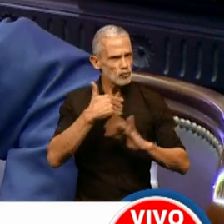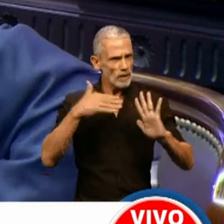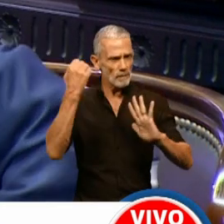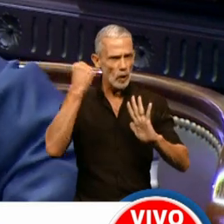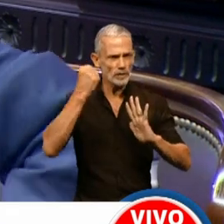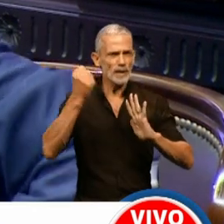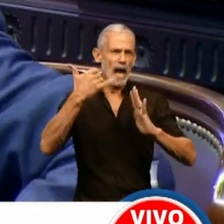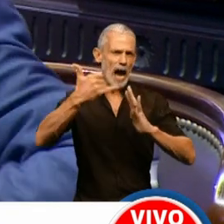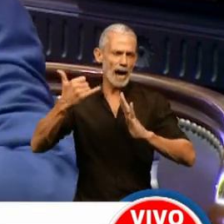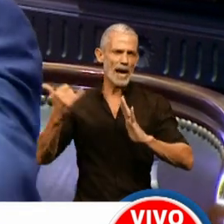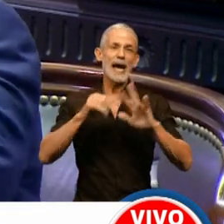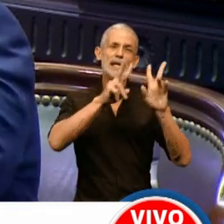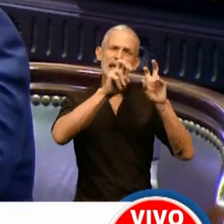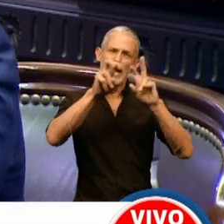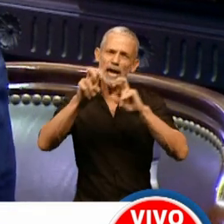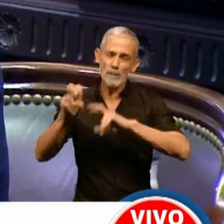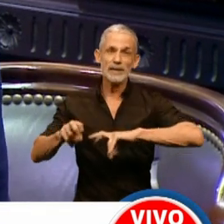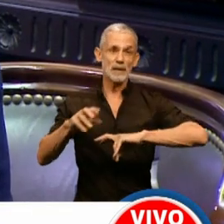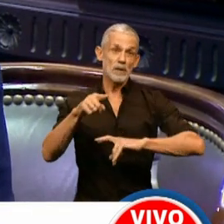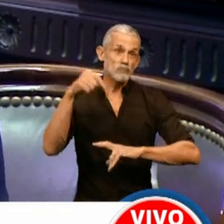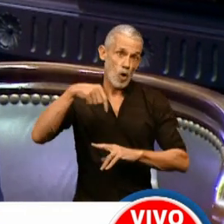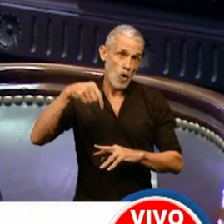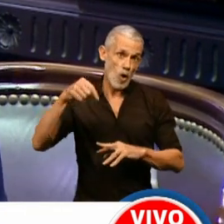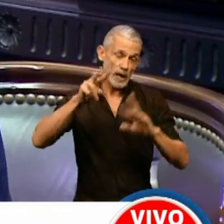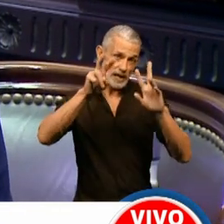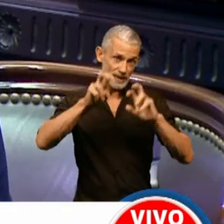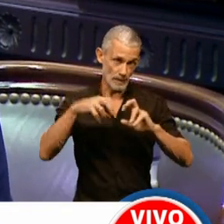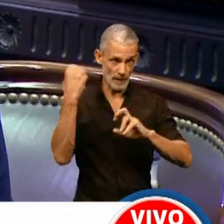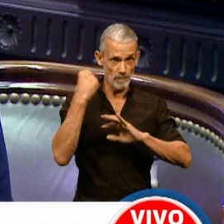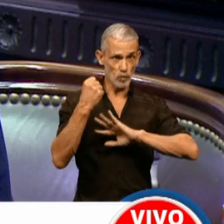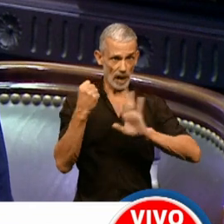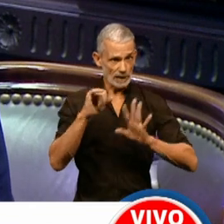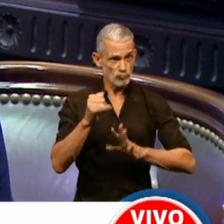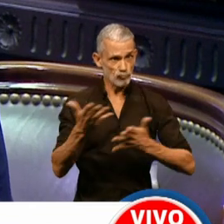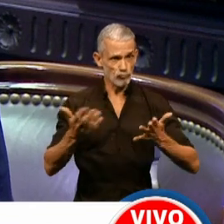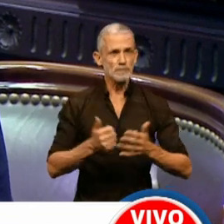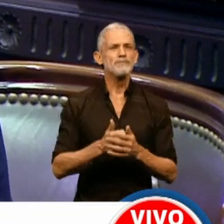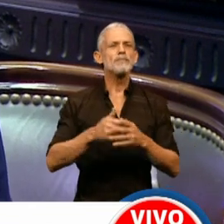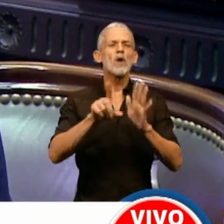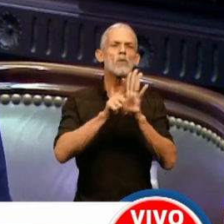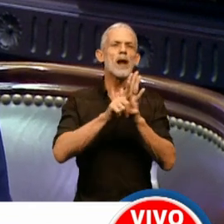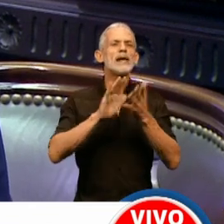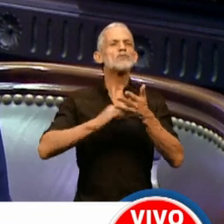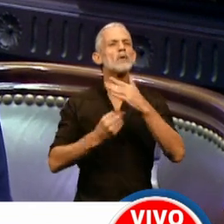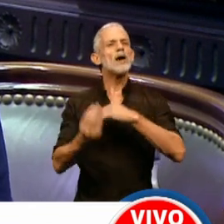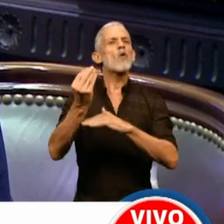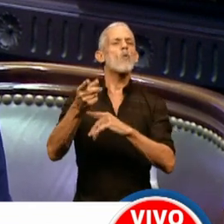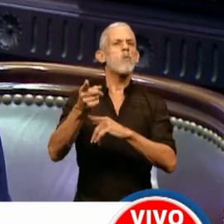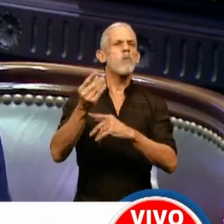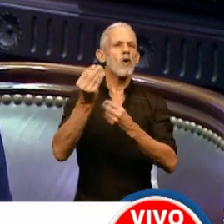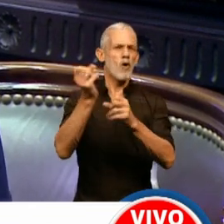y todos los temas que se están tratando hoy son importantes como la ley de cupo laboral